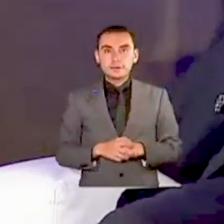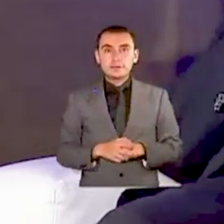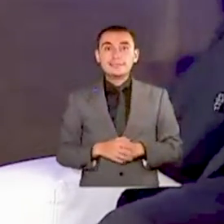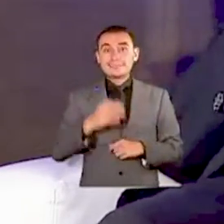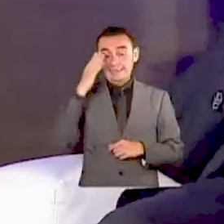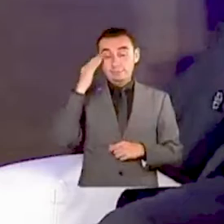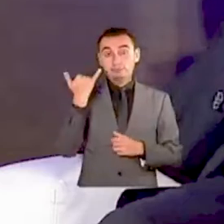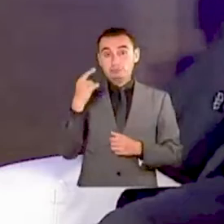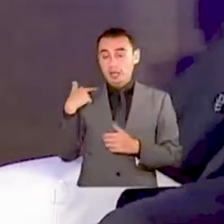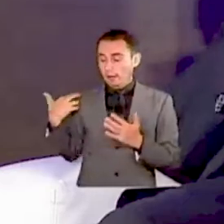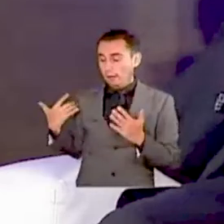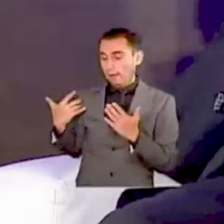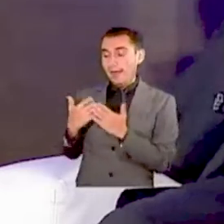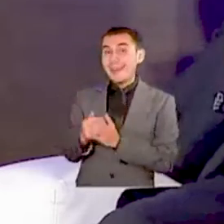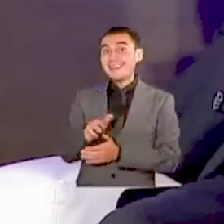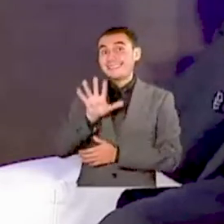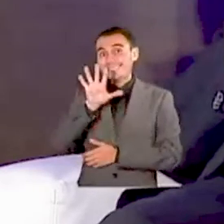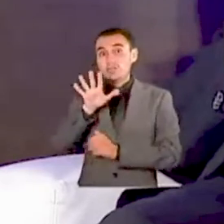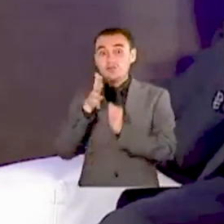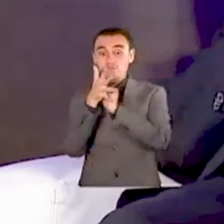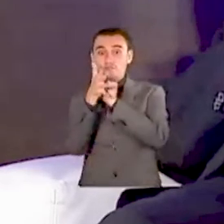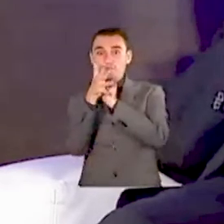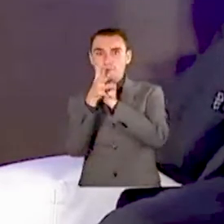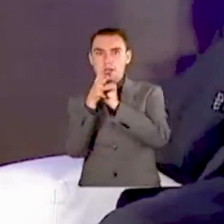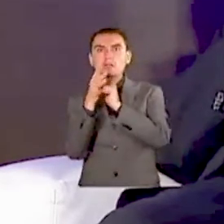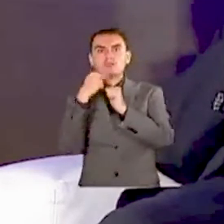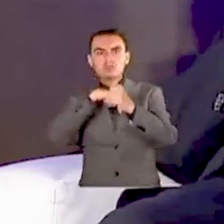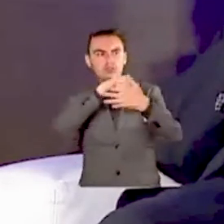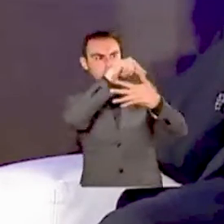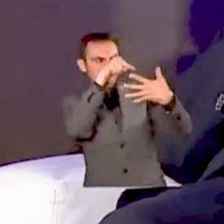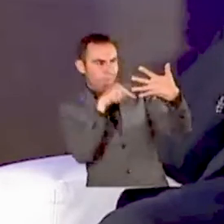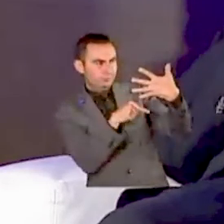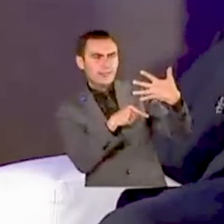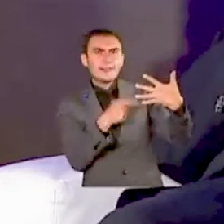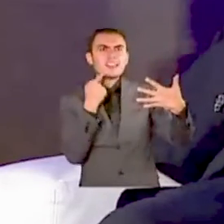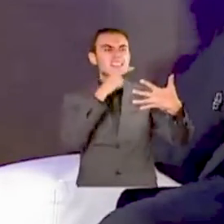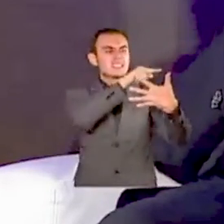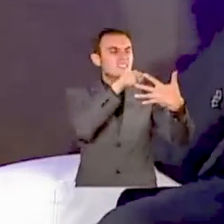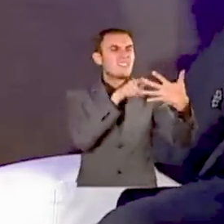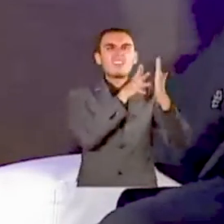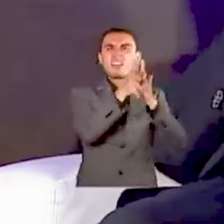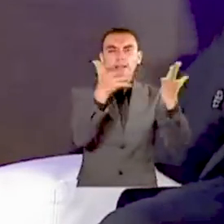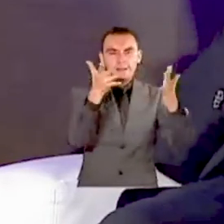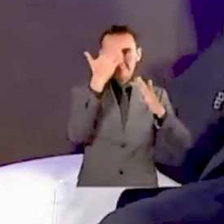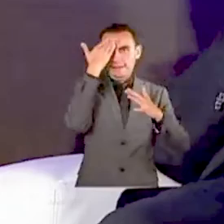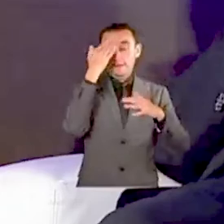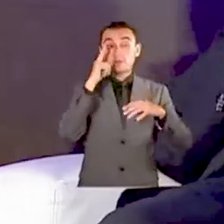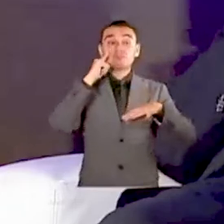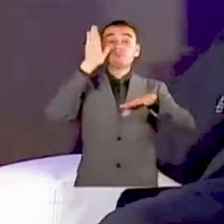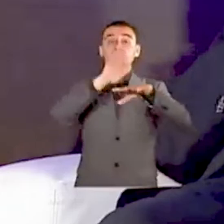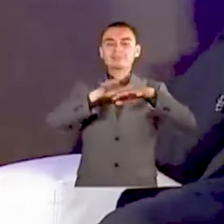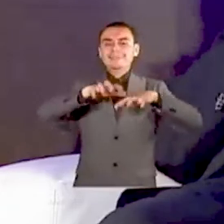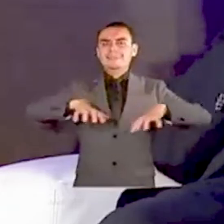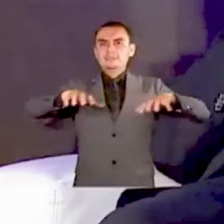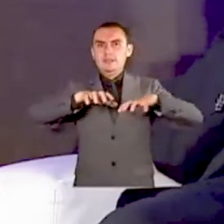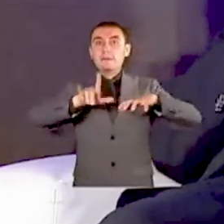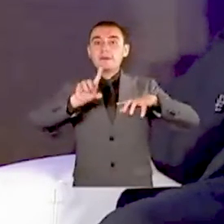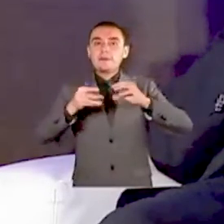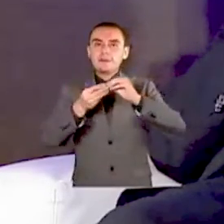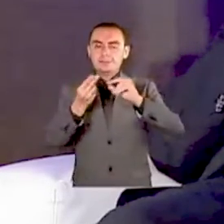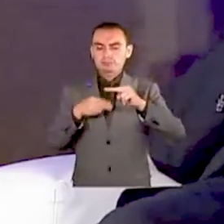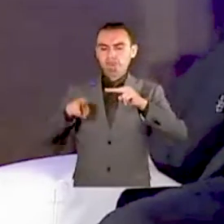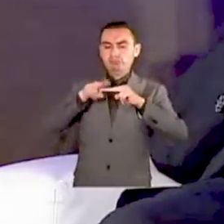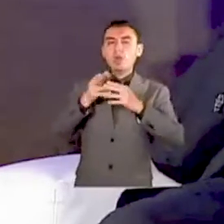cinco informes de colectivos en donde no solamente se denotan los hechos victimizantes, sino además se hacen propuestas